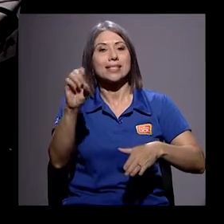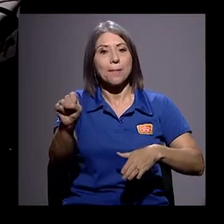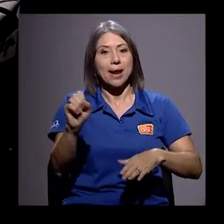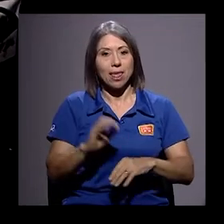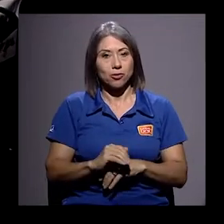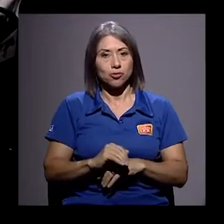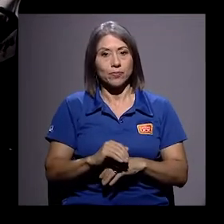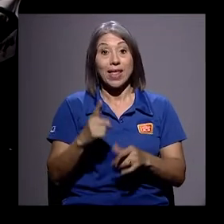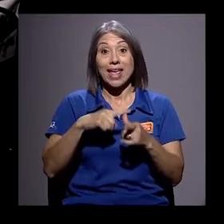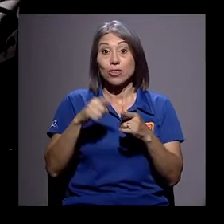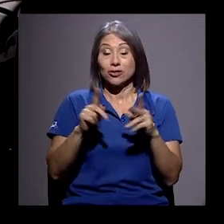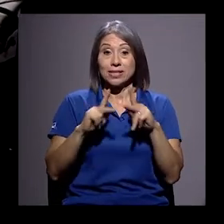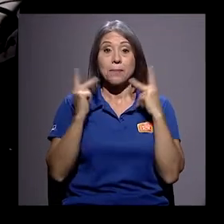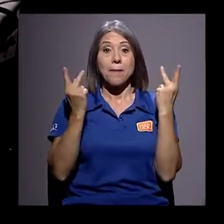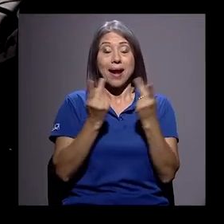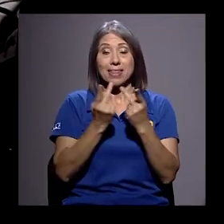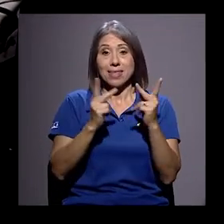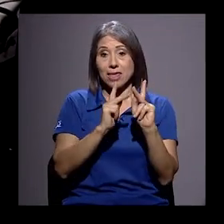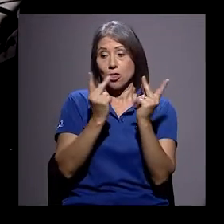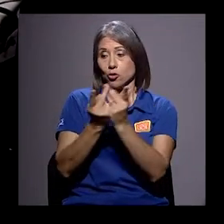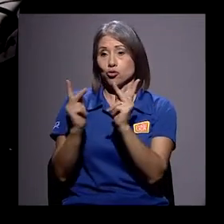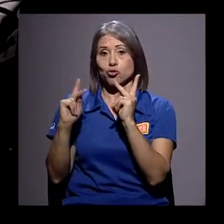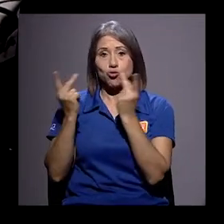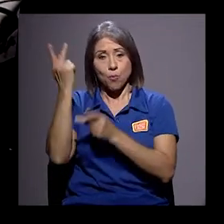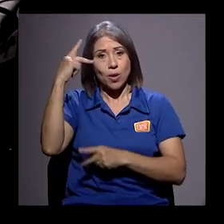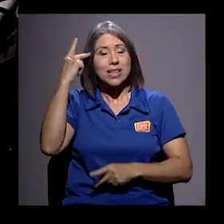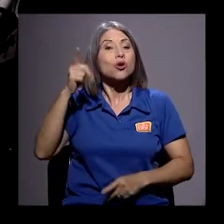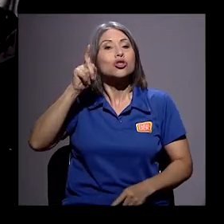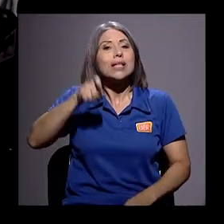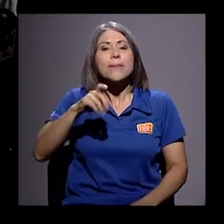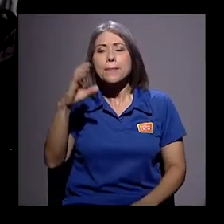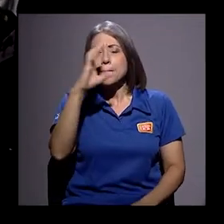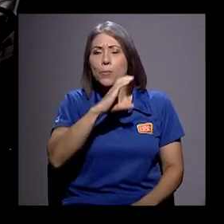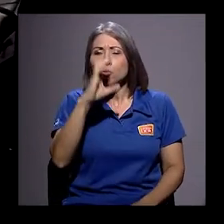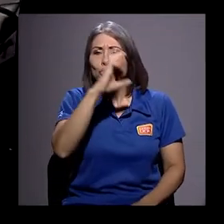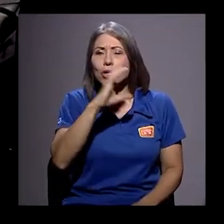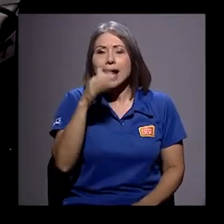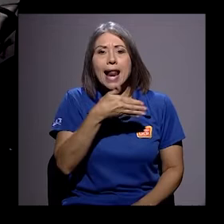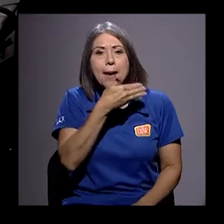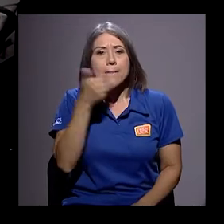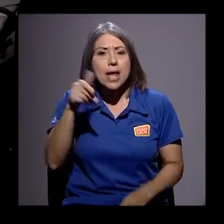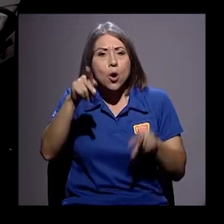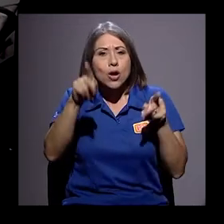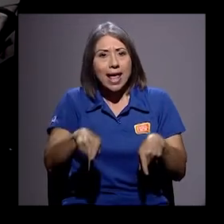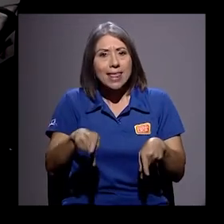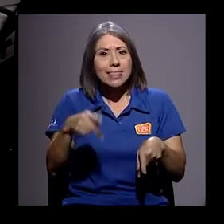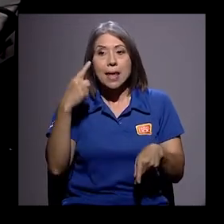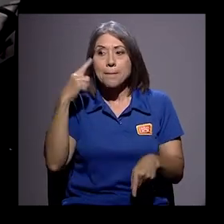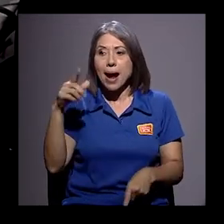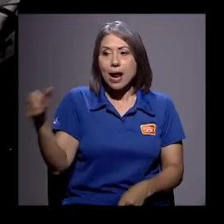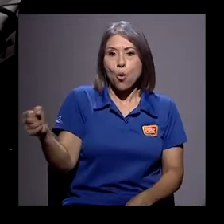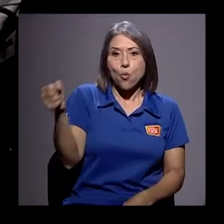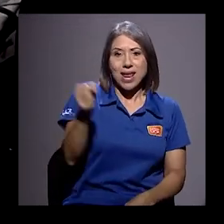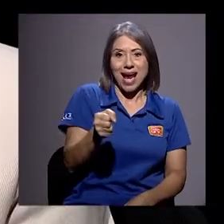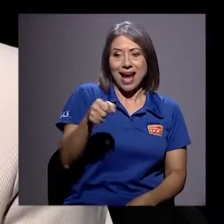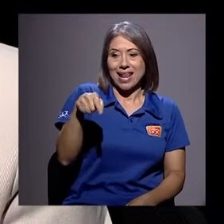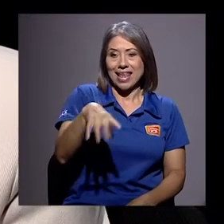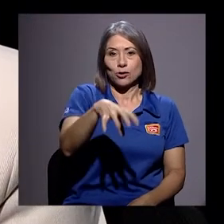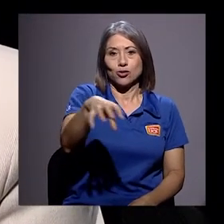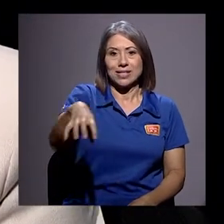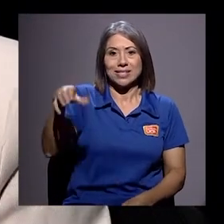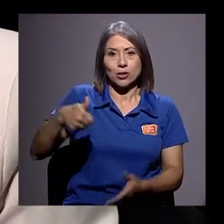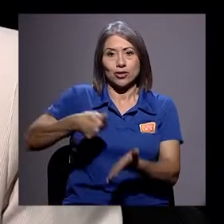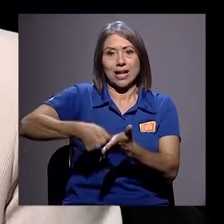entonces los partidos tienen que preocuparse de de buscar a su mejor gente para ubicar en esos distritos electorales porque